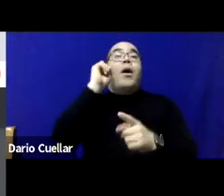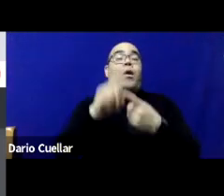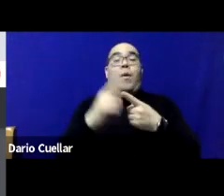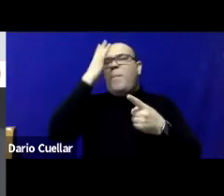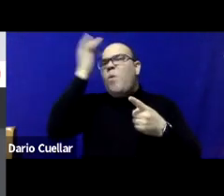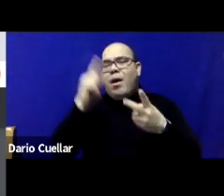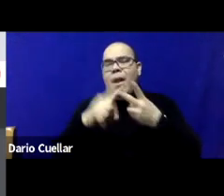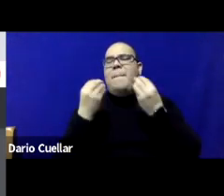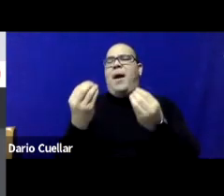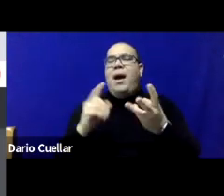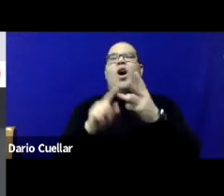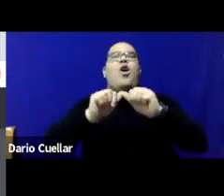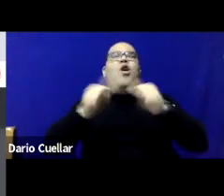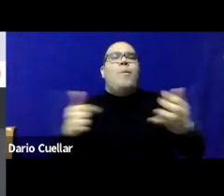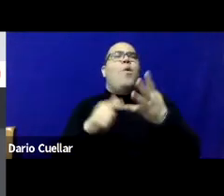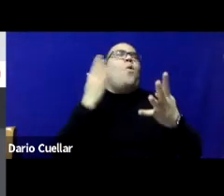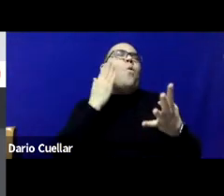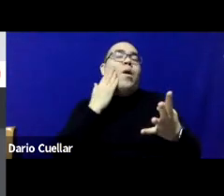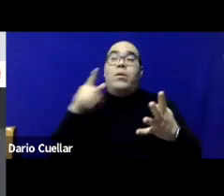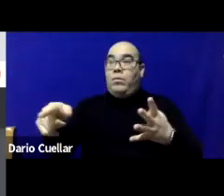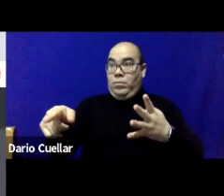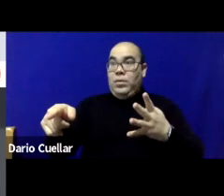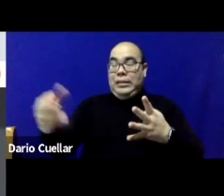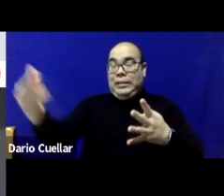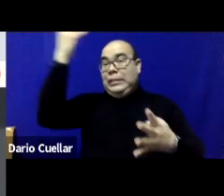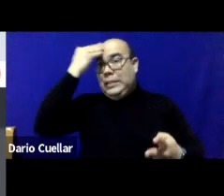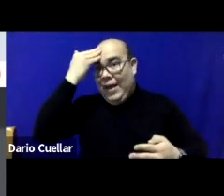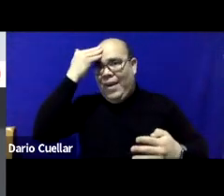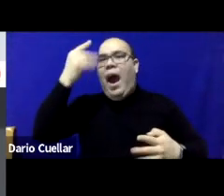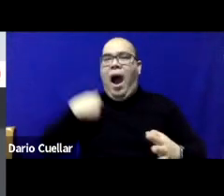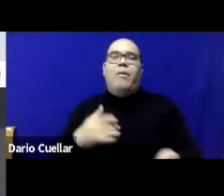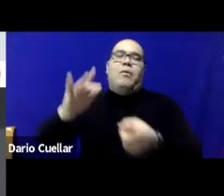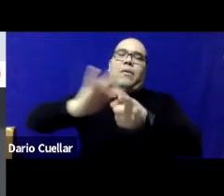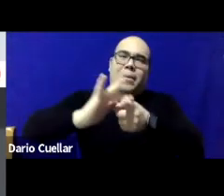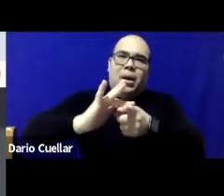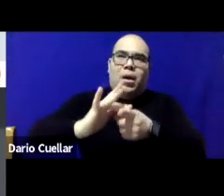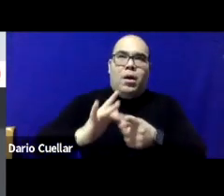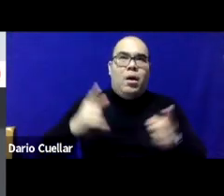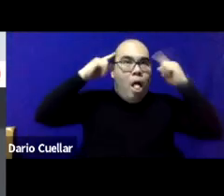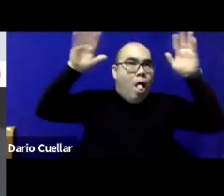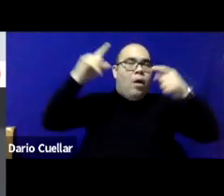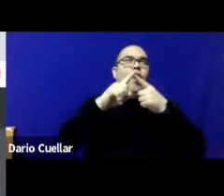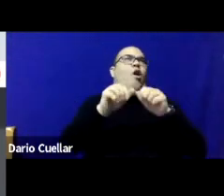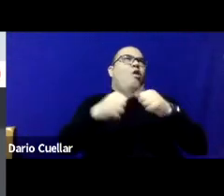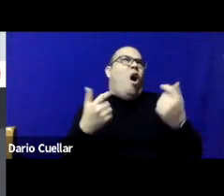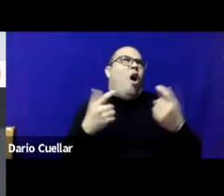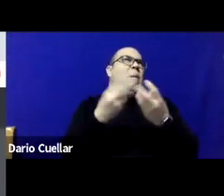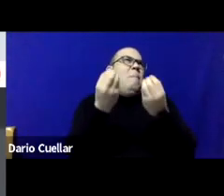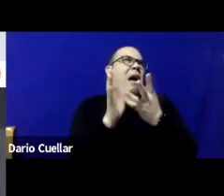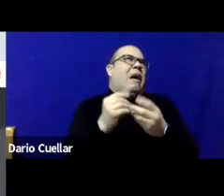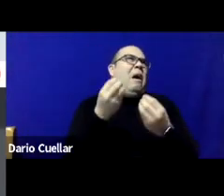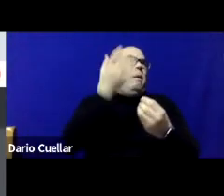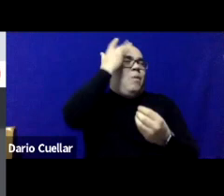sabemos ni el por qué, ni el para qué, ni el cómo, ni el cuándo, por favor no lo apliquen. Porque si nosotros aplicamos intervenciones de técnicas